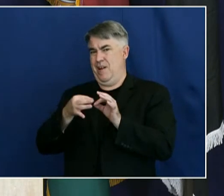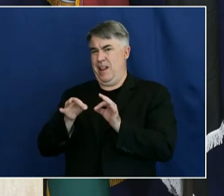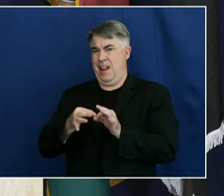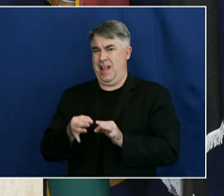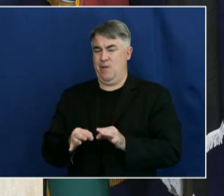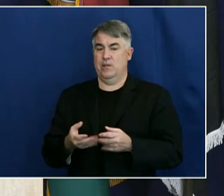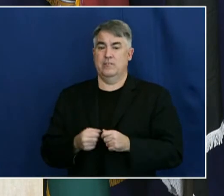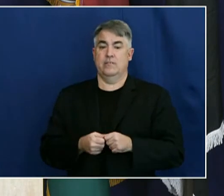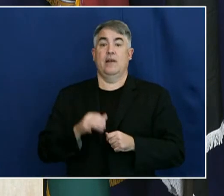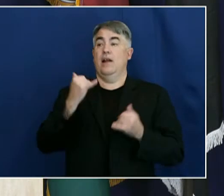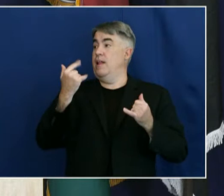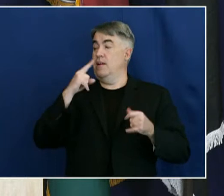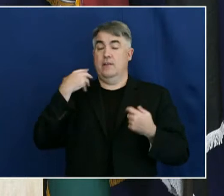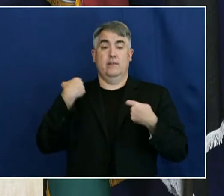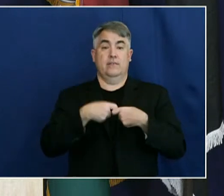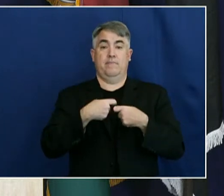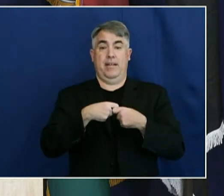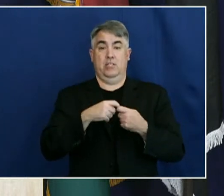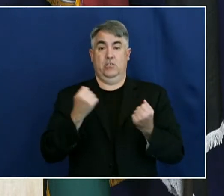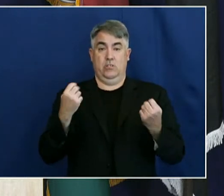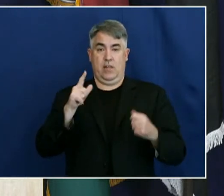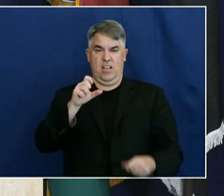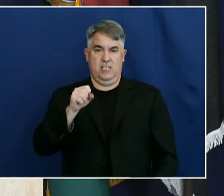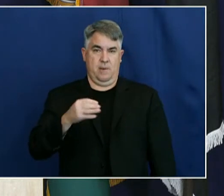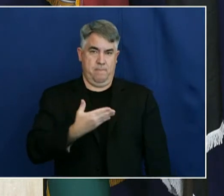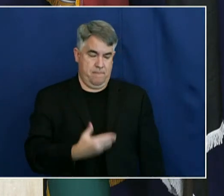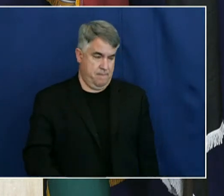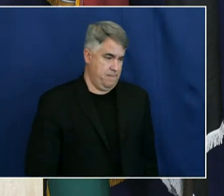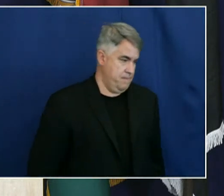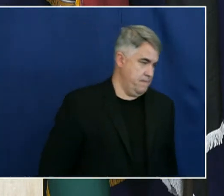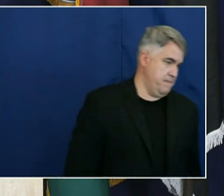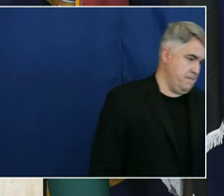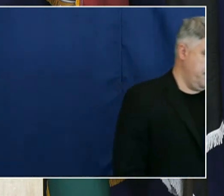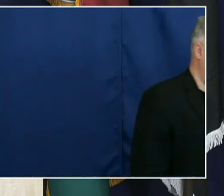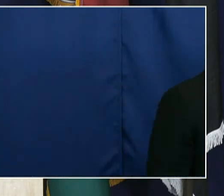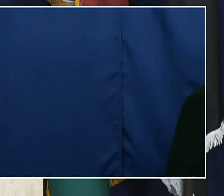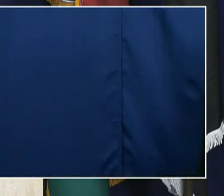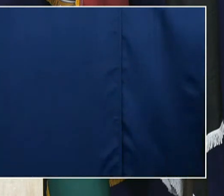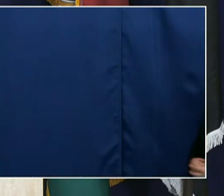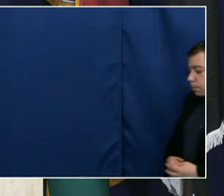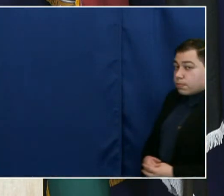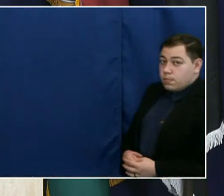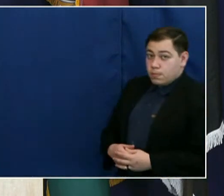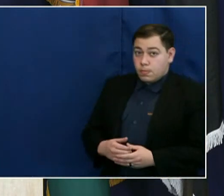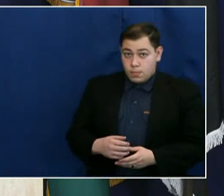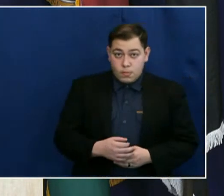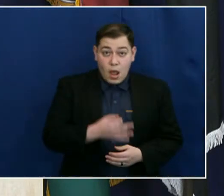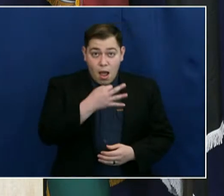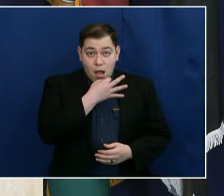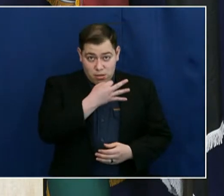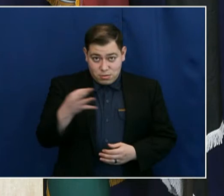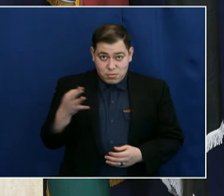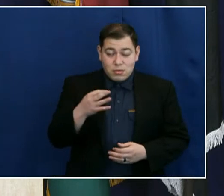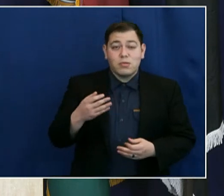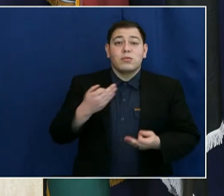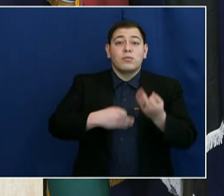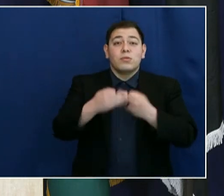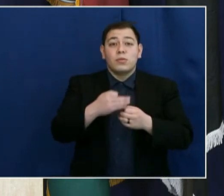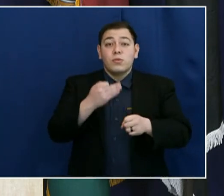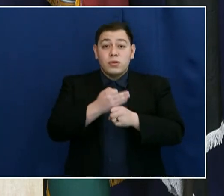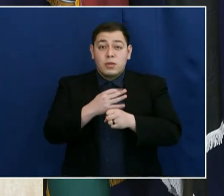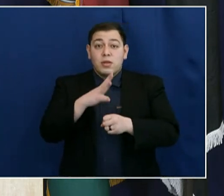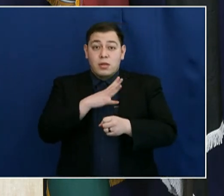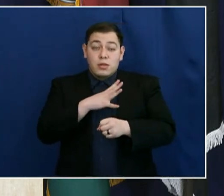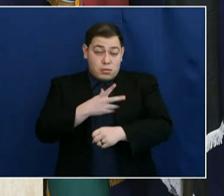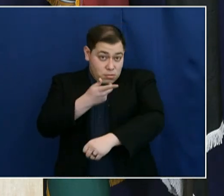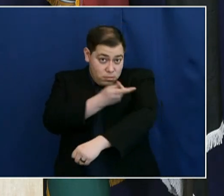Estamos esperando, para que todos ustedes sepan, estamos ahora esperando más del 10% de